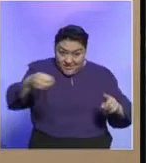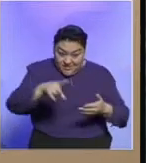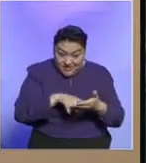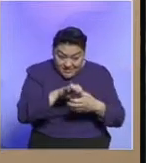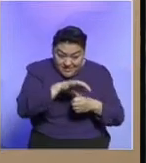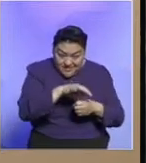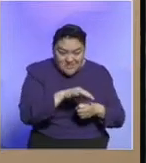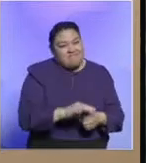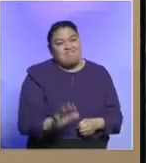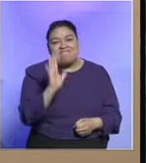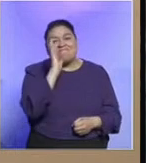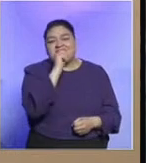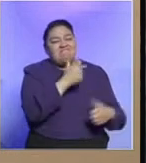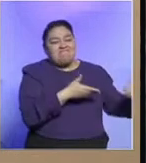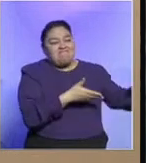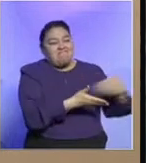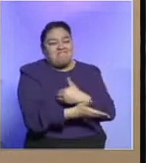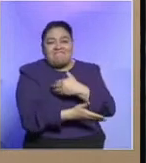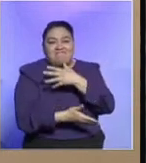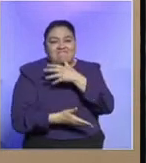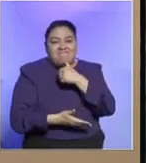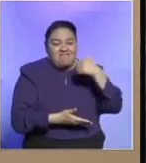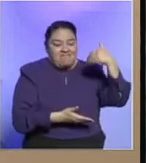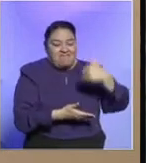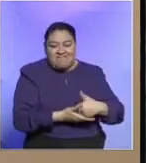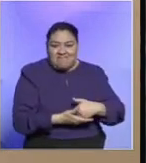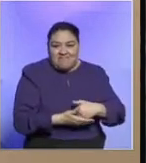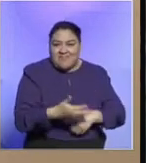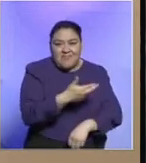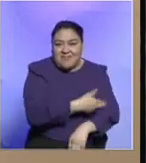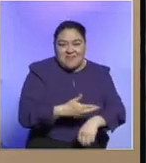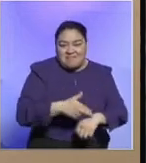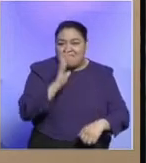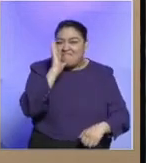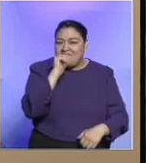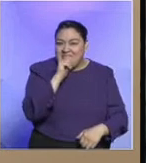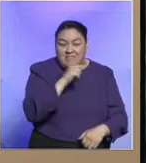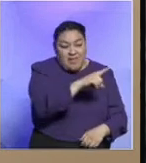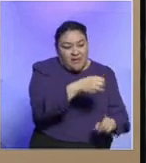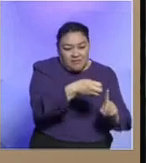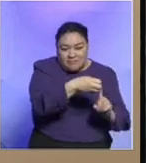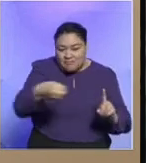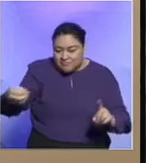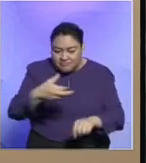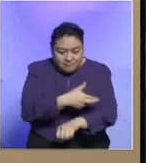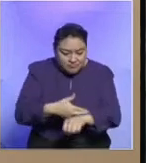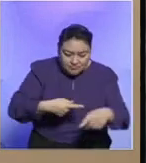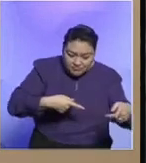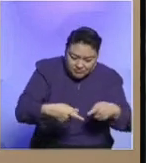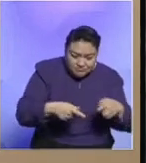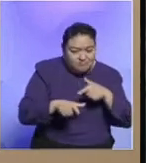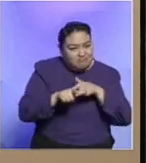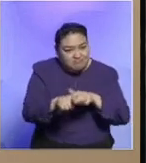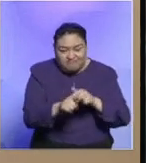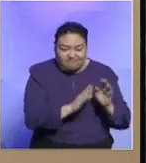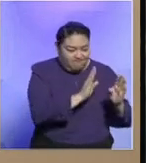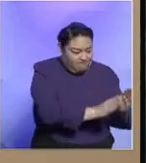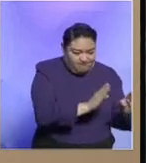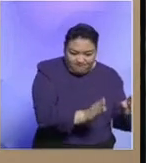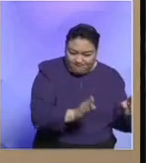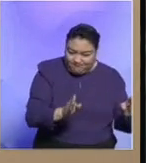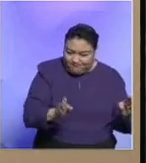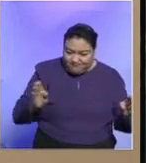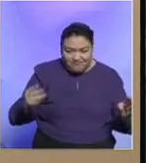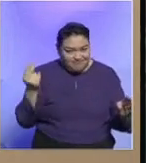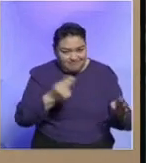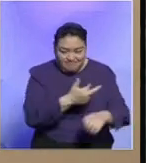llevan a cabo para preparar y organizar el proceso electoral en curso,